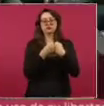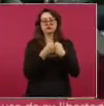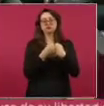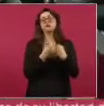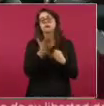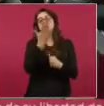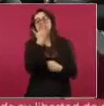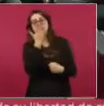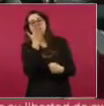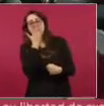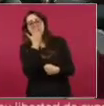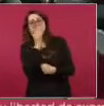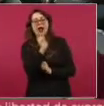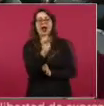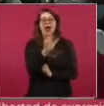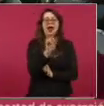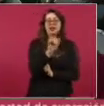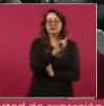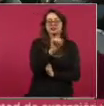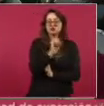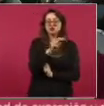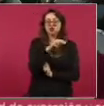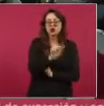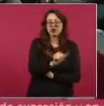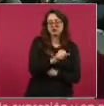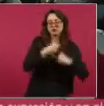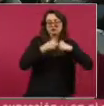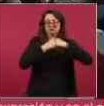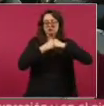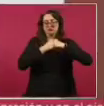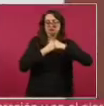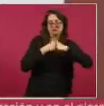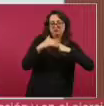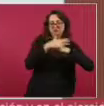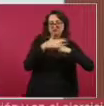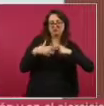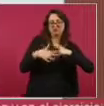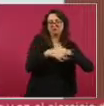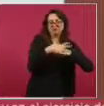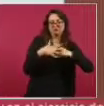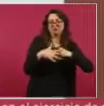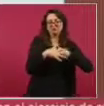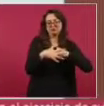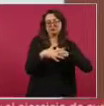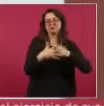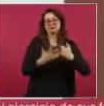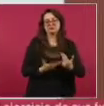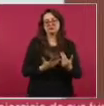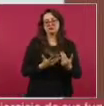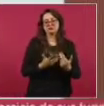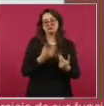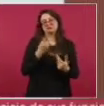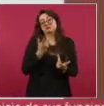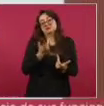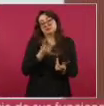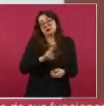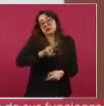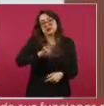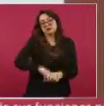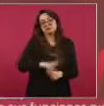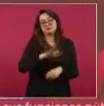de Sonora, de modo que en los hechos era un enclave